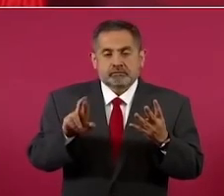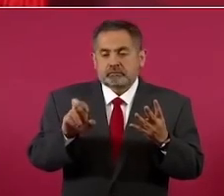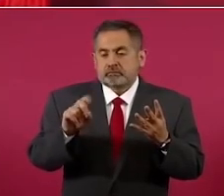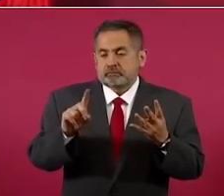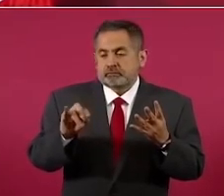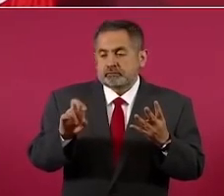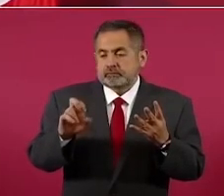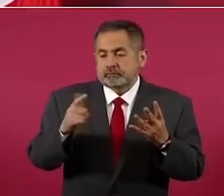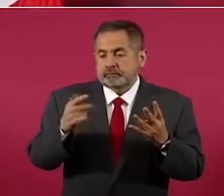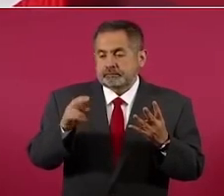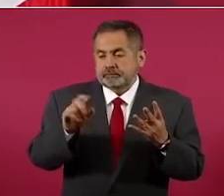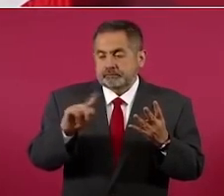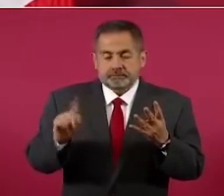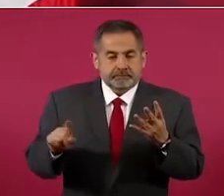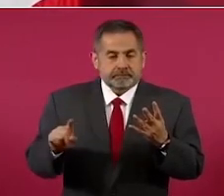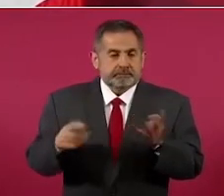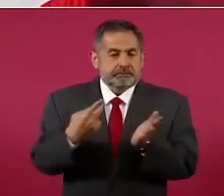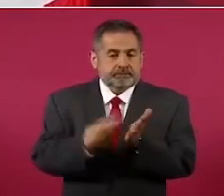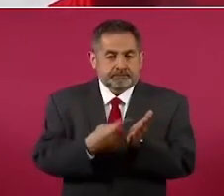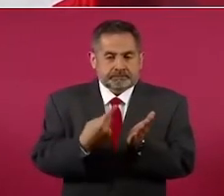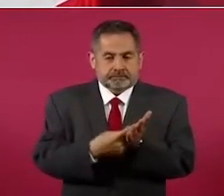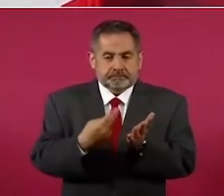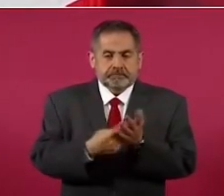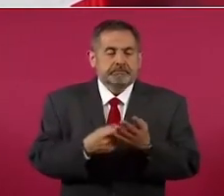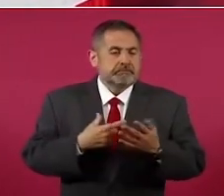Hernández, de plata,